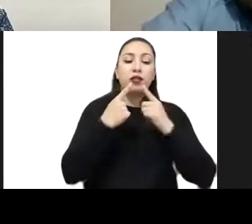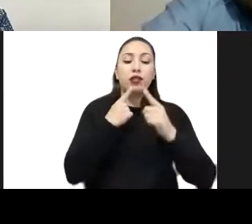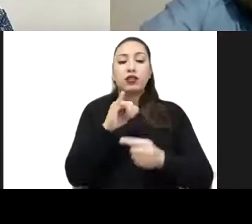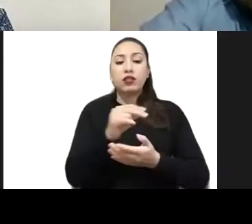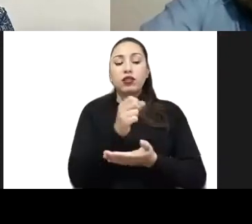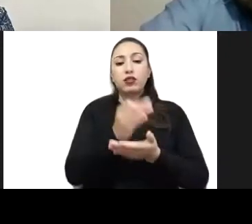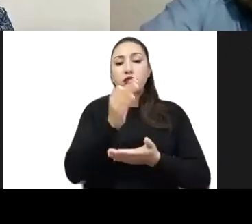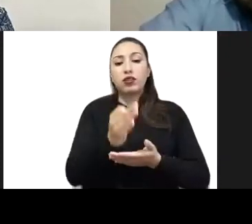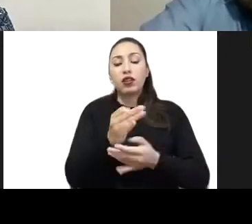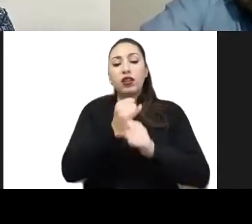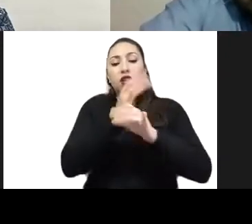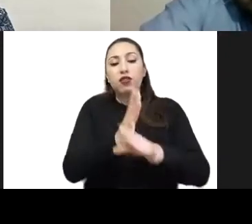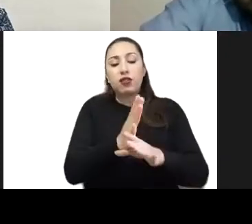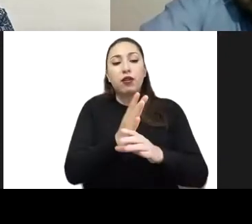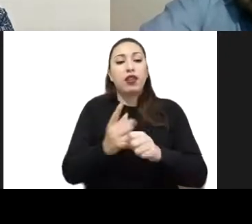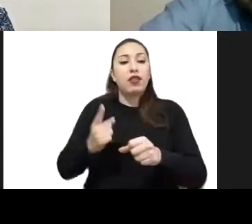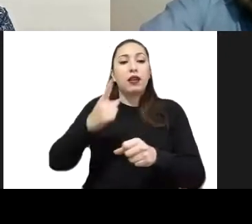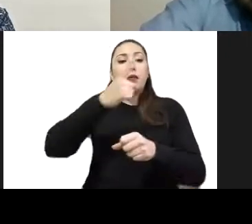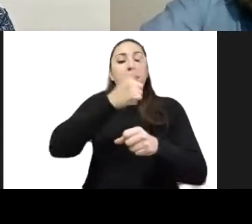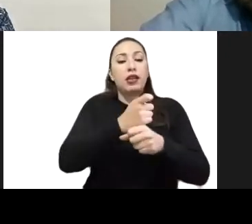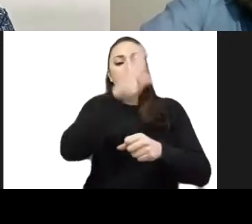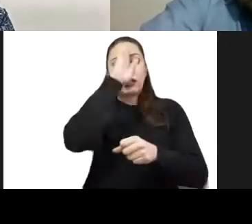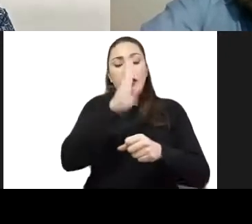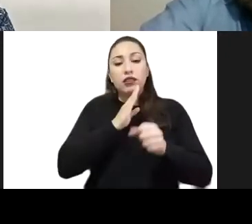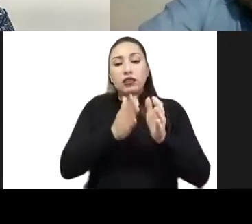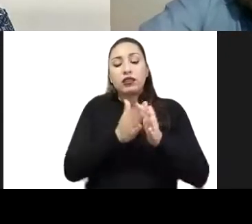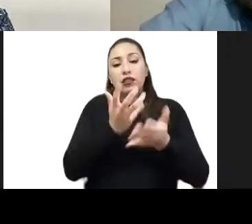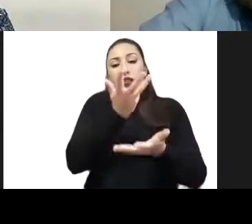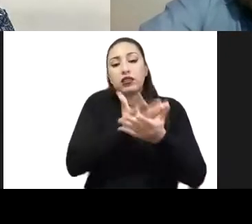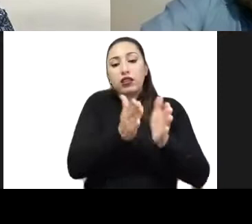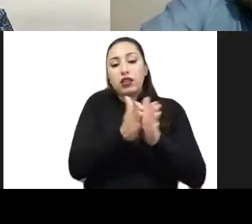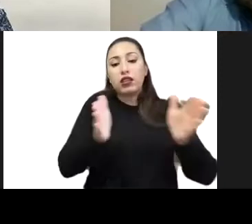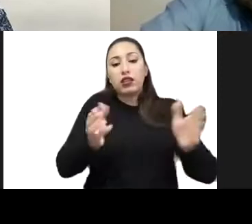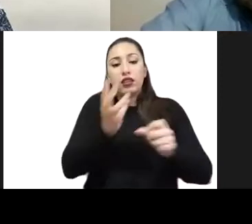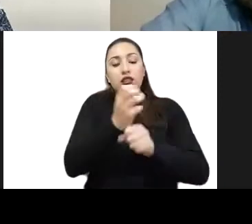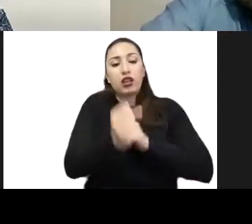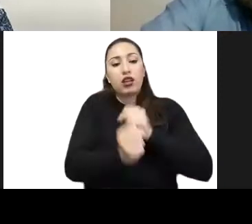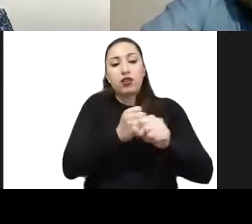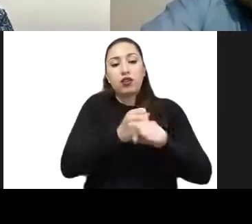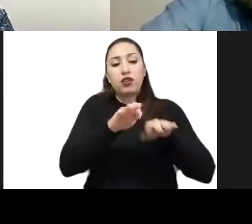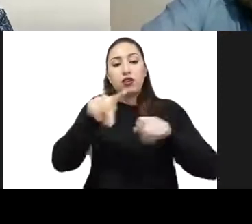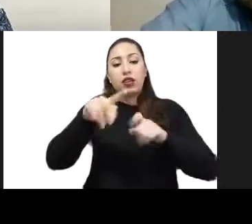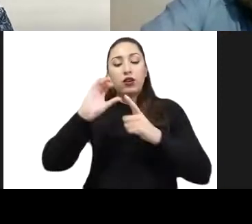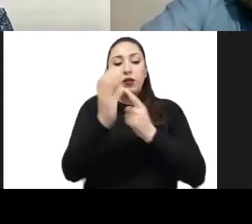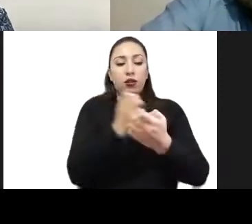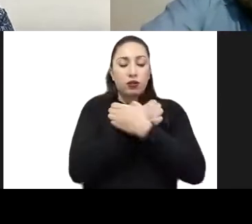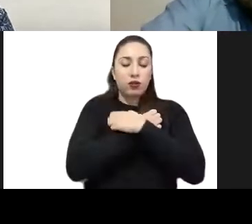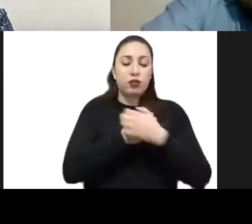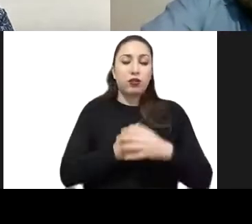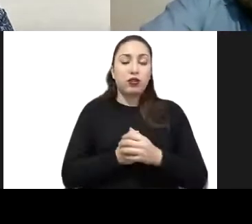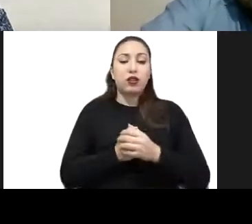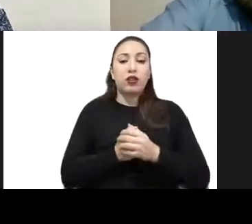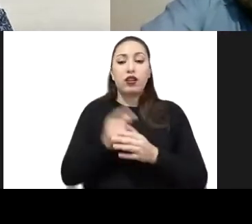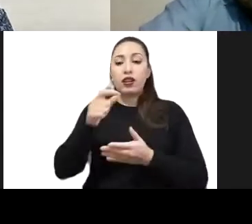del informe del primer receso del tercer año de ejercicio de la Comisión de Educación. Toda vez que la